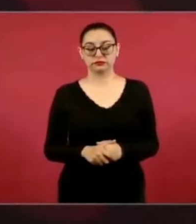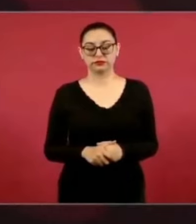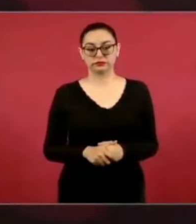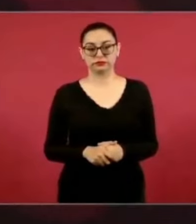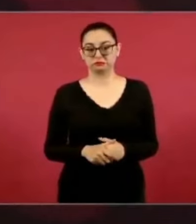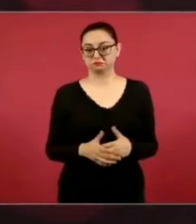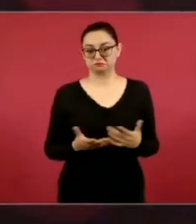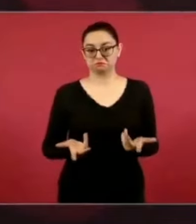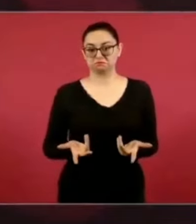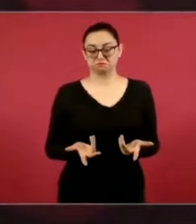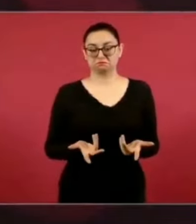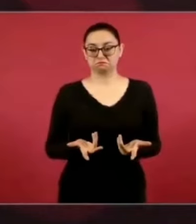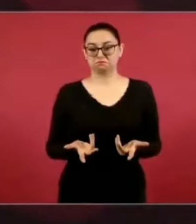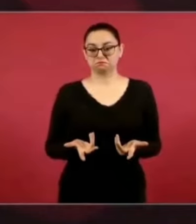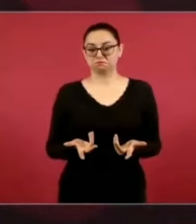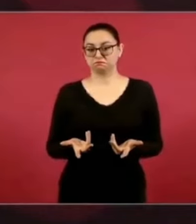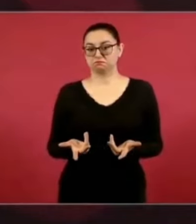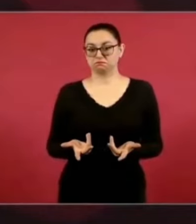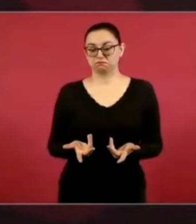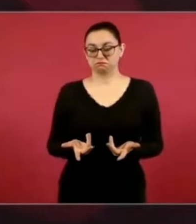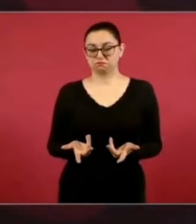nadie debe ser